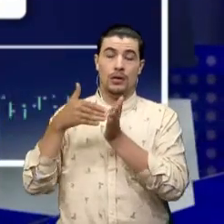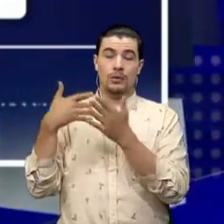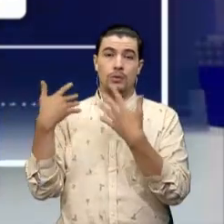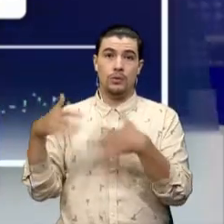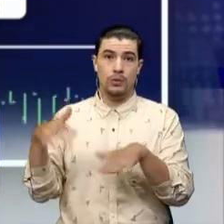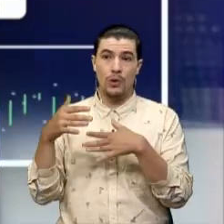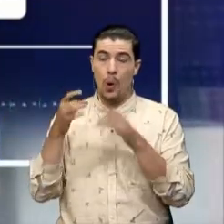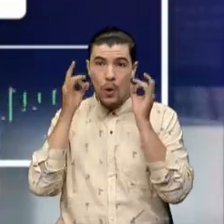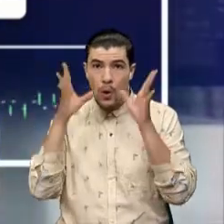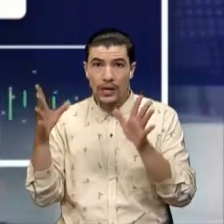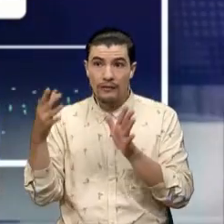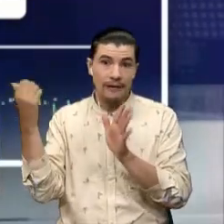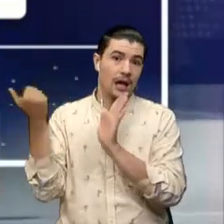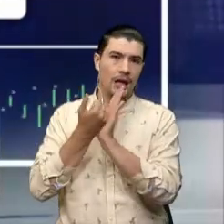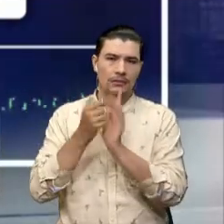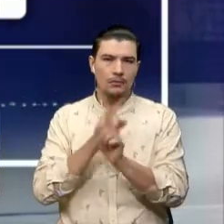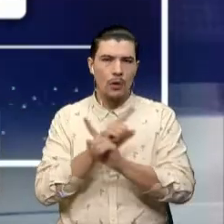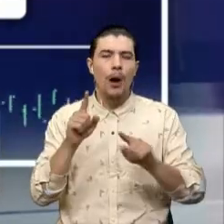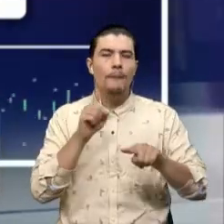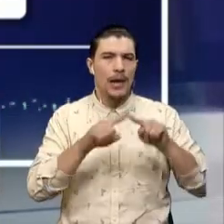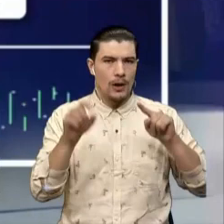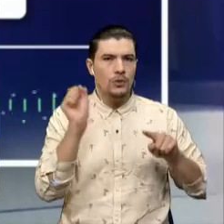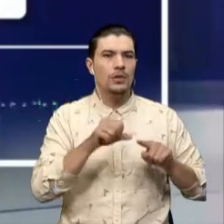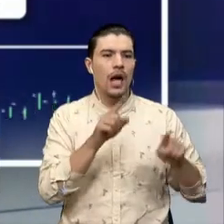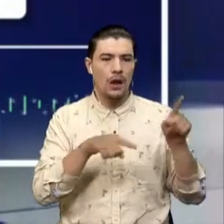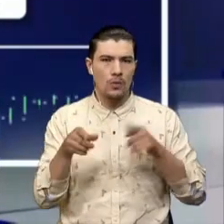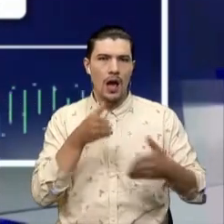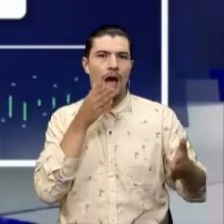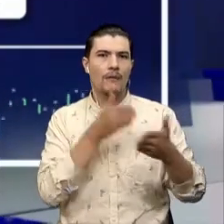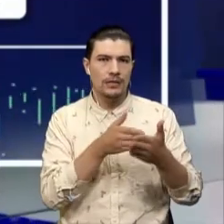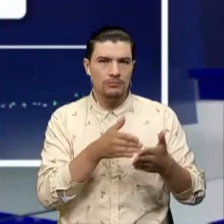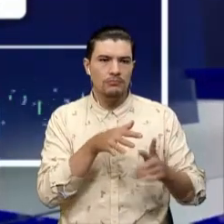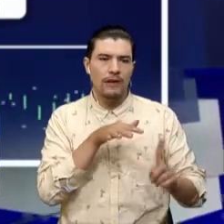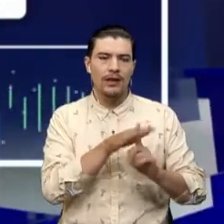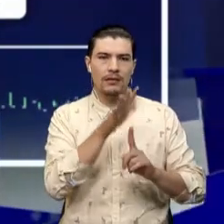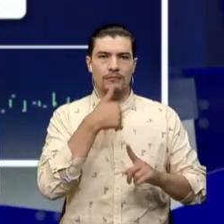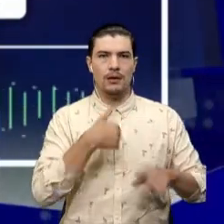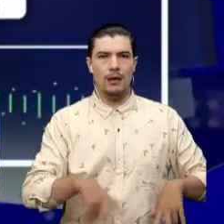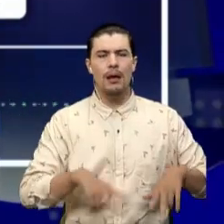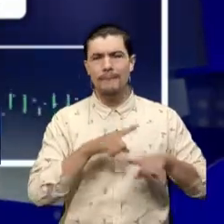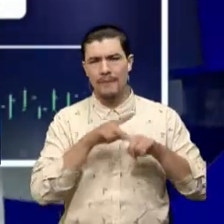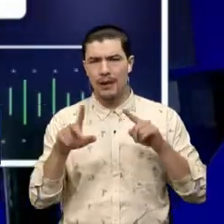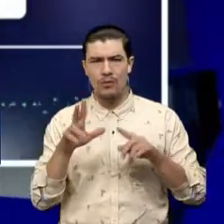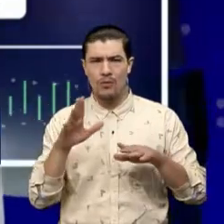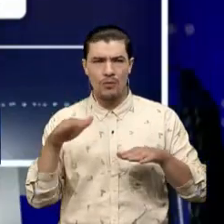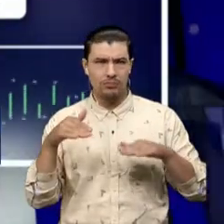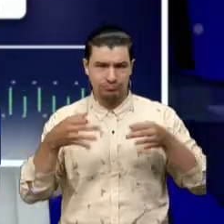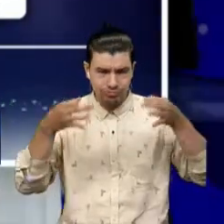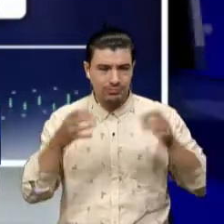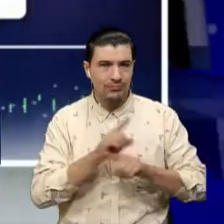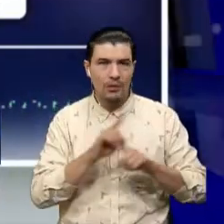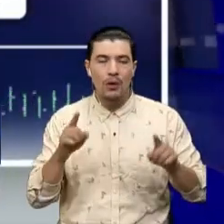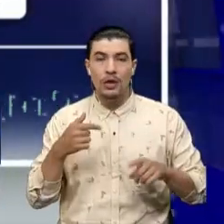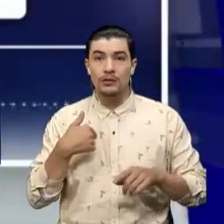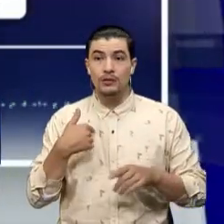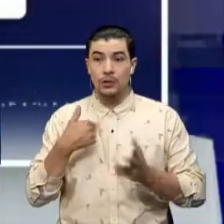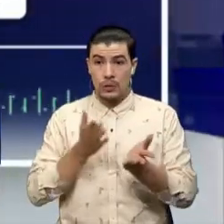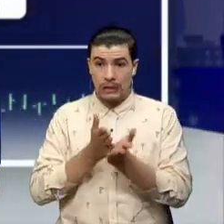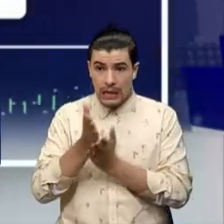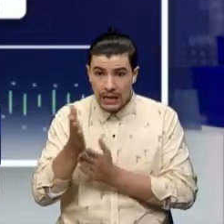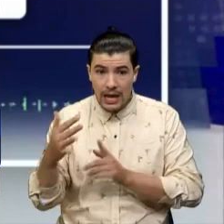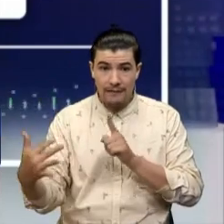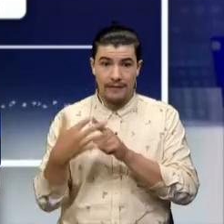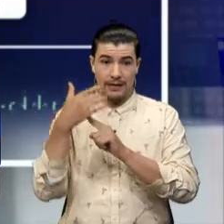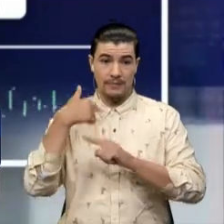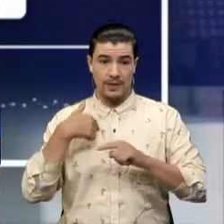amedrantamientos y advertencias que por fortuna no ha pasado a mayores ante esta circunstancia y para no seguir arriesgando ni poner en